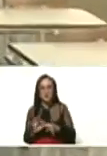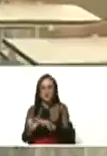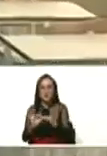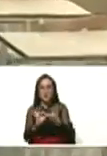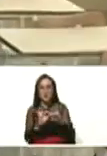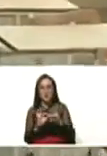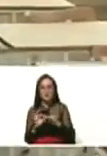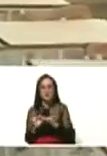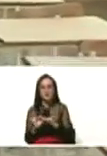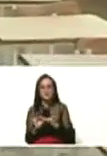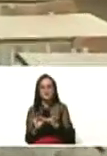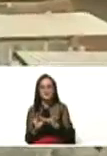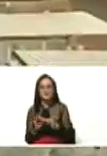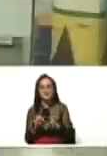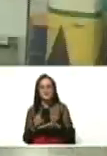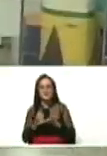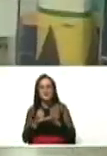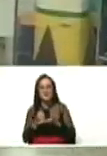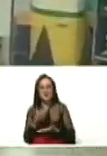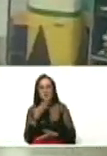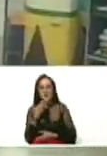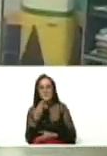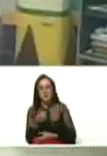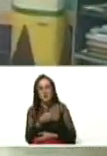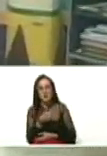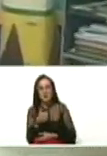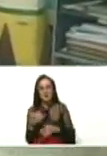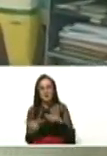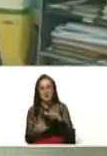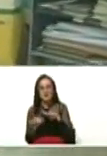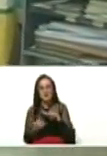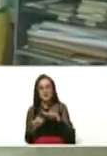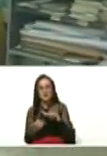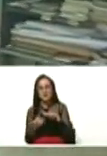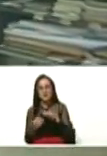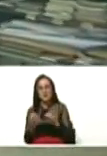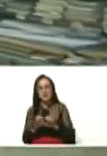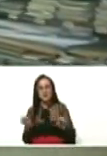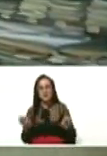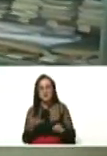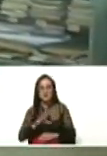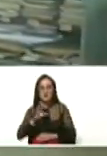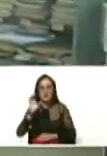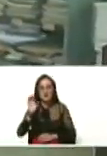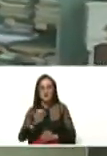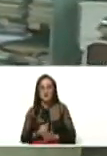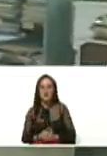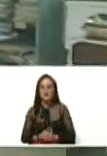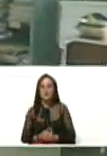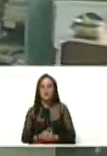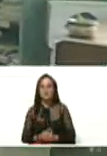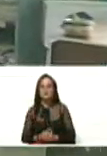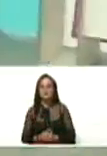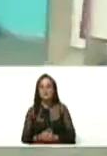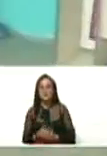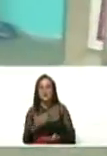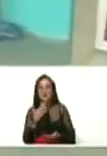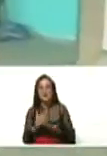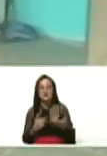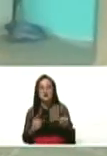cívico-militar en la ayuda y en la mejora de cada una de las instituciones educativas del Estado. Indudablemente que contando con el